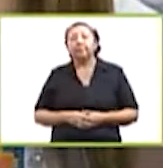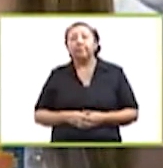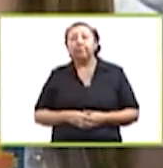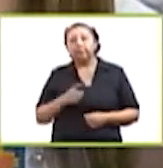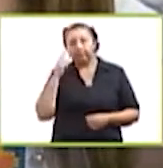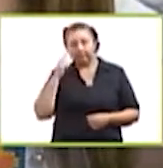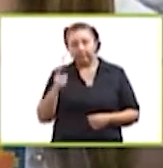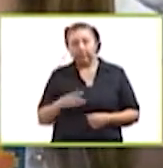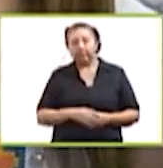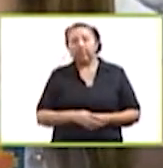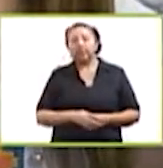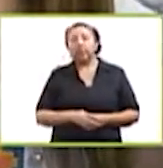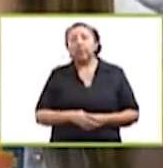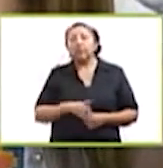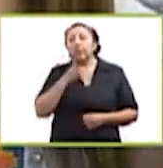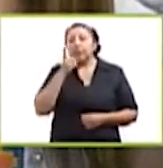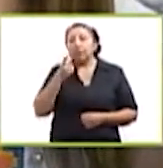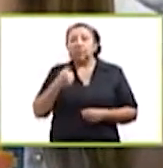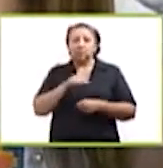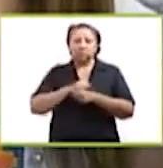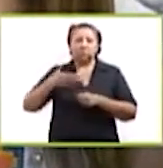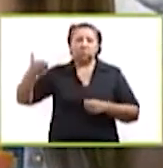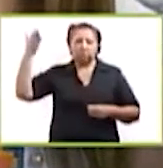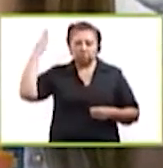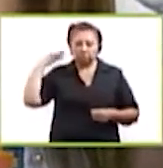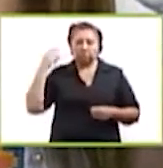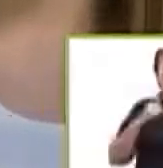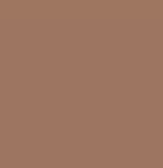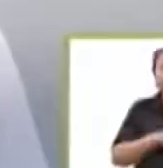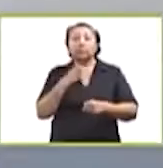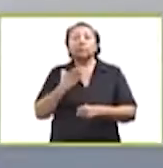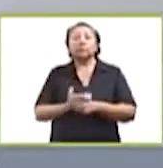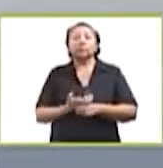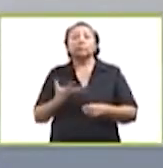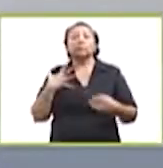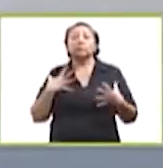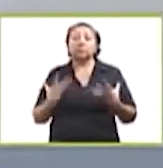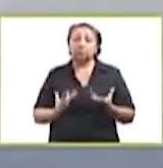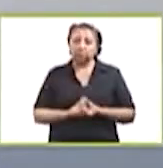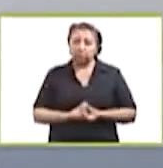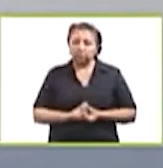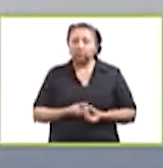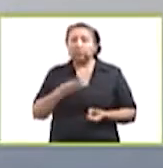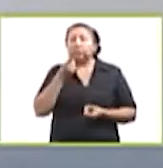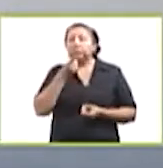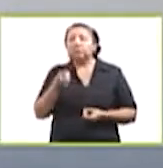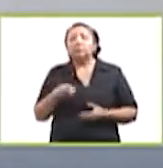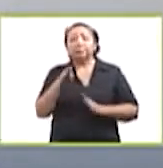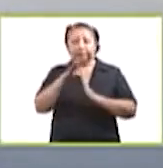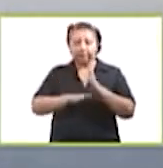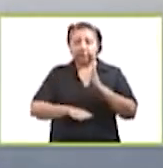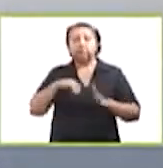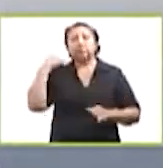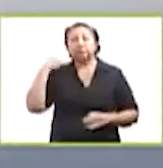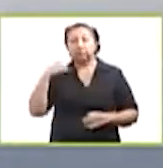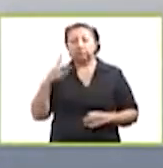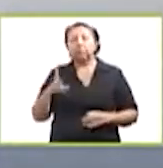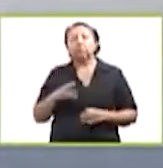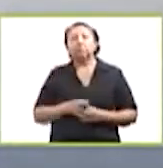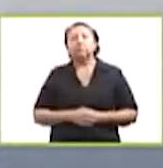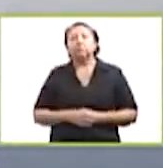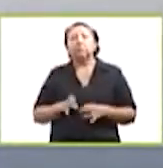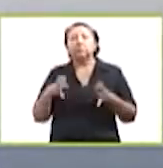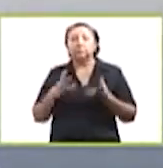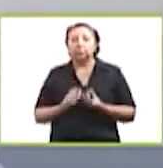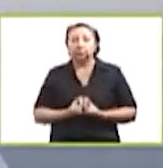gobernador Mauricio Vila informó en entrevista televisiva que Yucatán recibiría 1.737 millones de pesos menos de presupuesto de